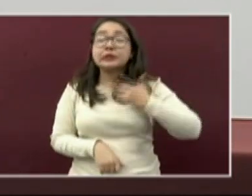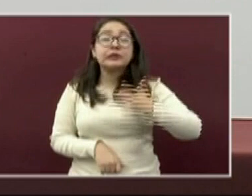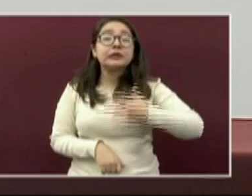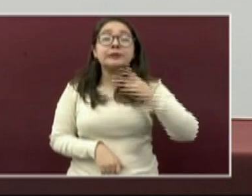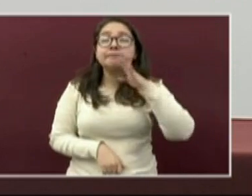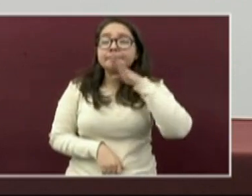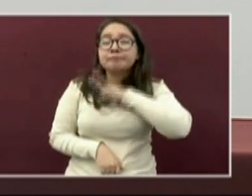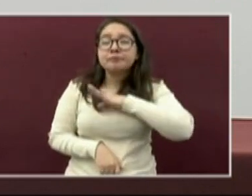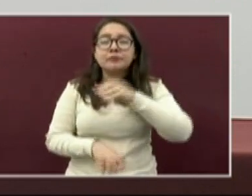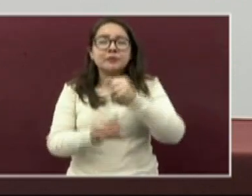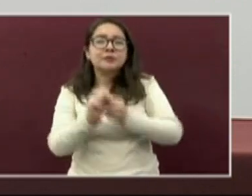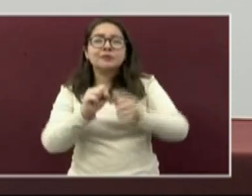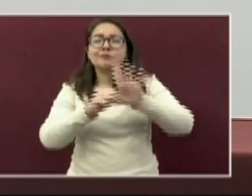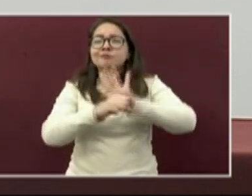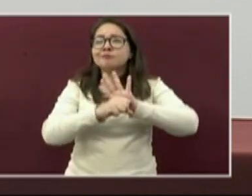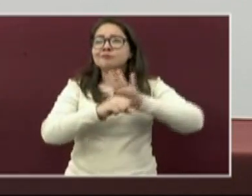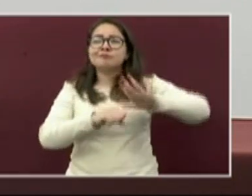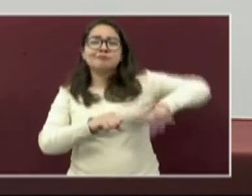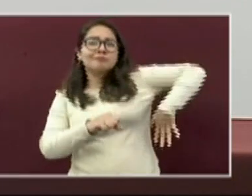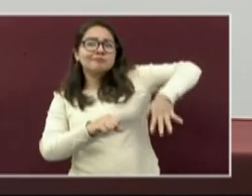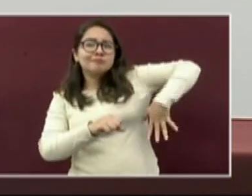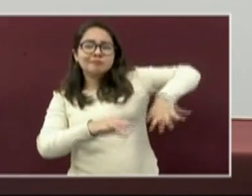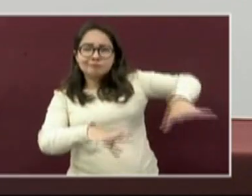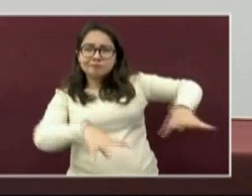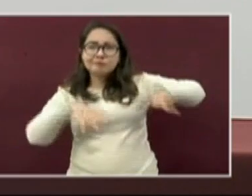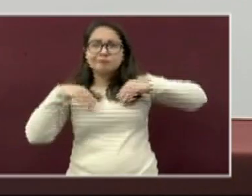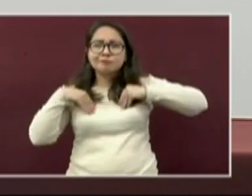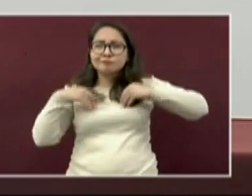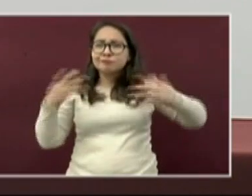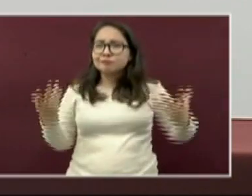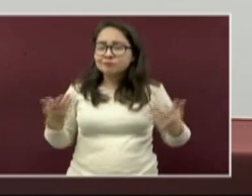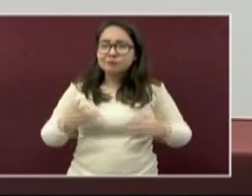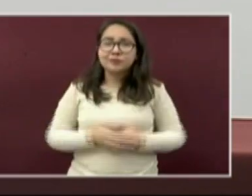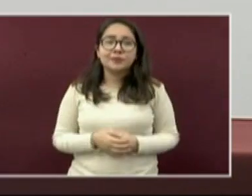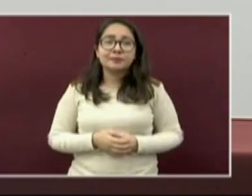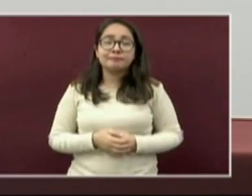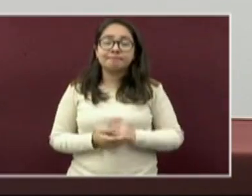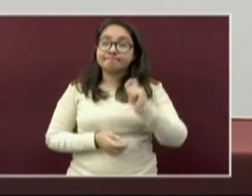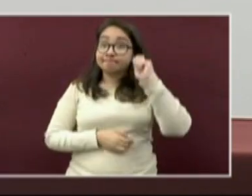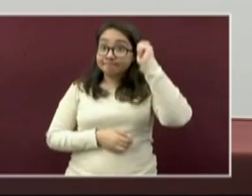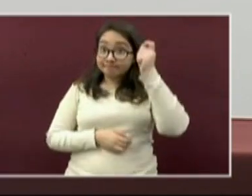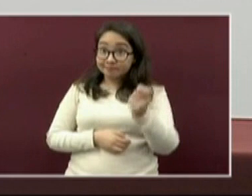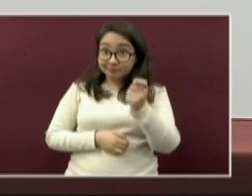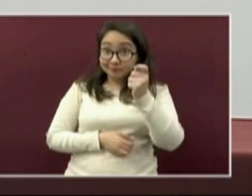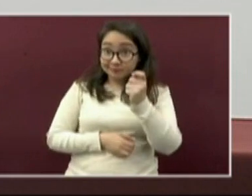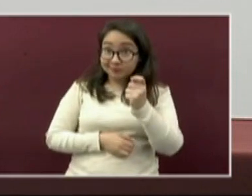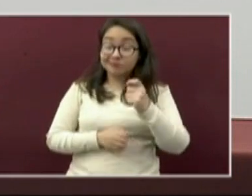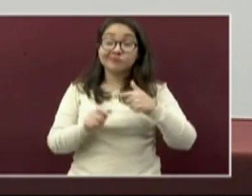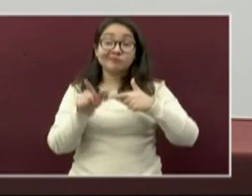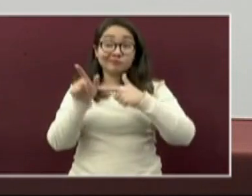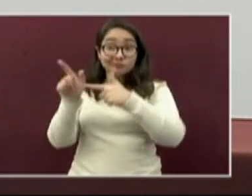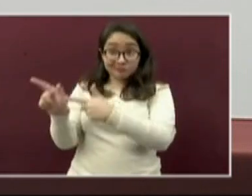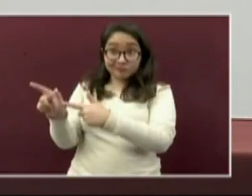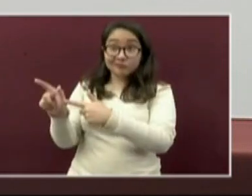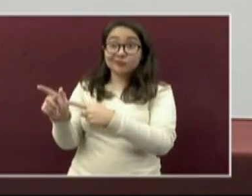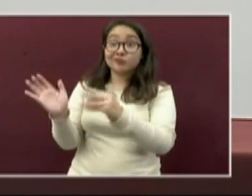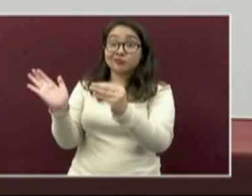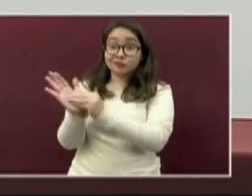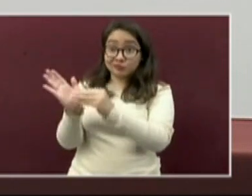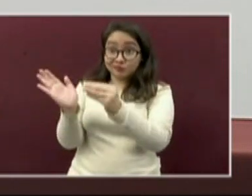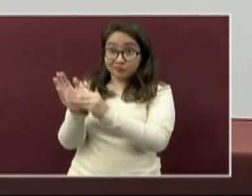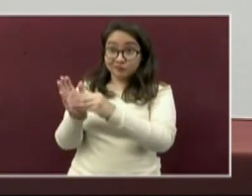lakovic 19 lo que quiere decir que el coronavirus a un 50